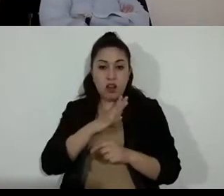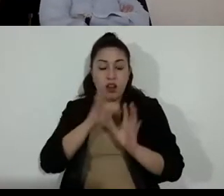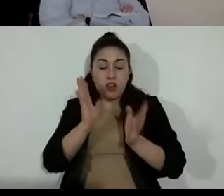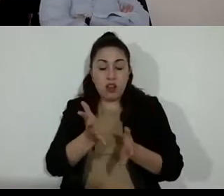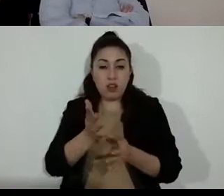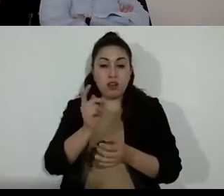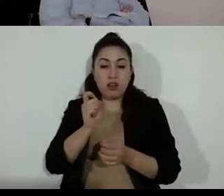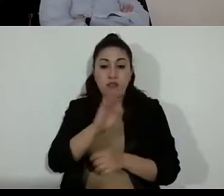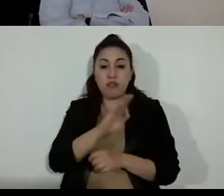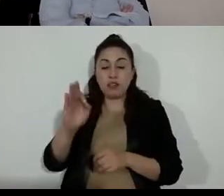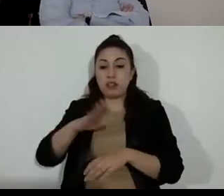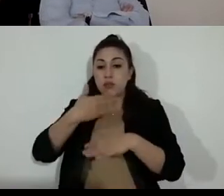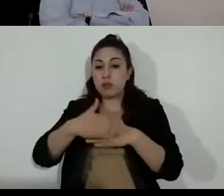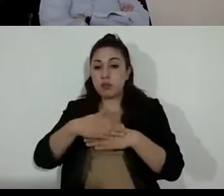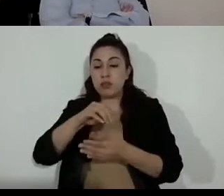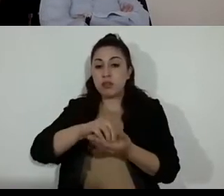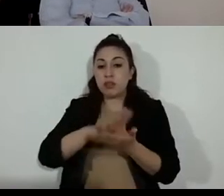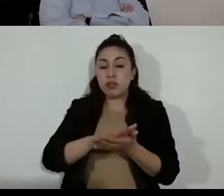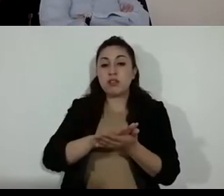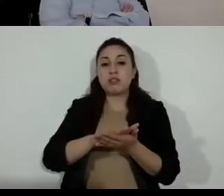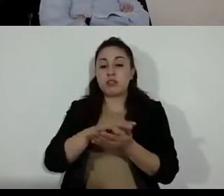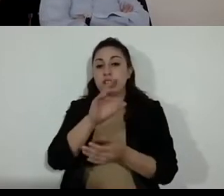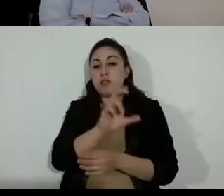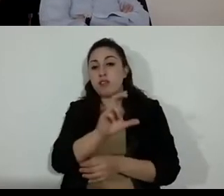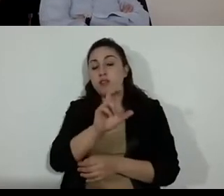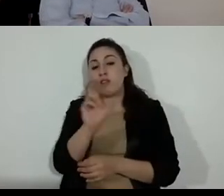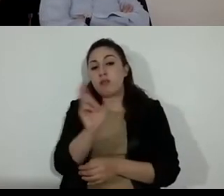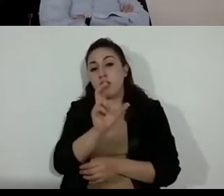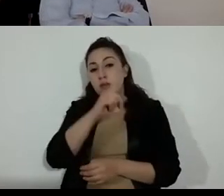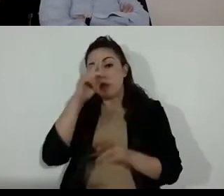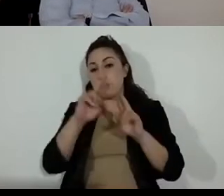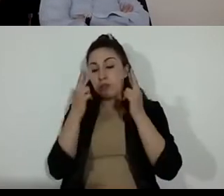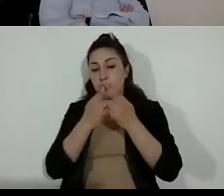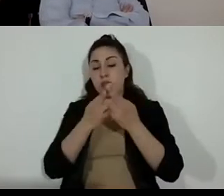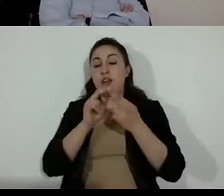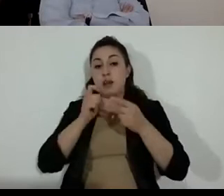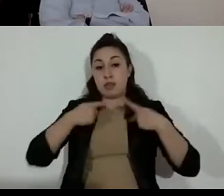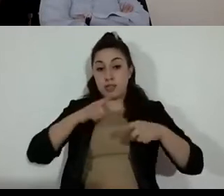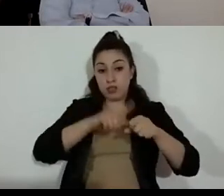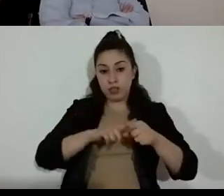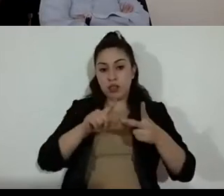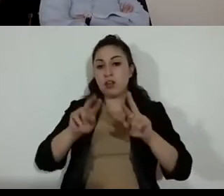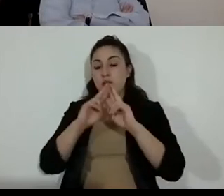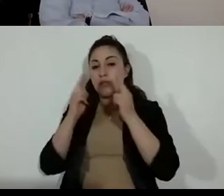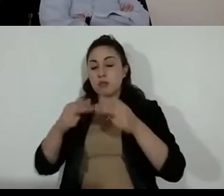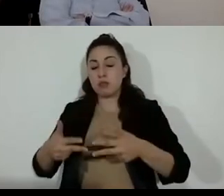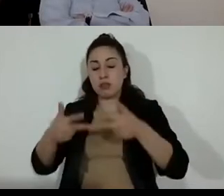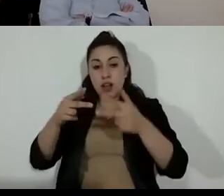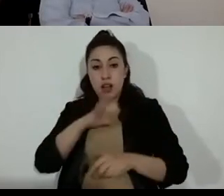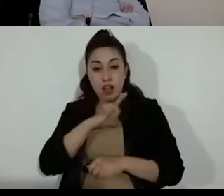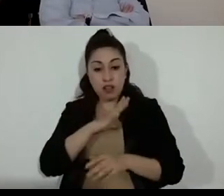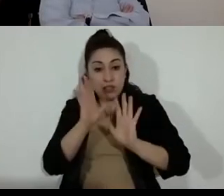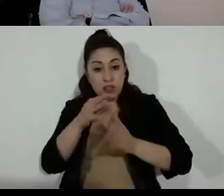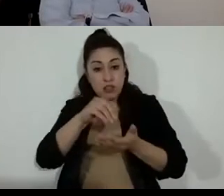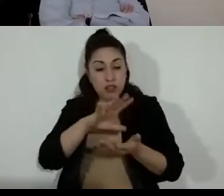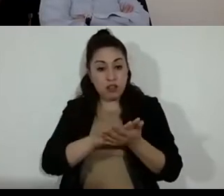de fechas muy concretitas para comparecencias, tanto las presenciales como las virtuales, donde